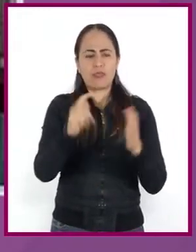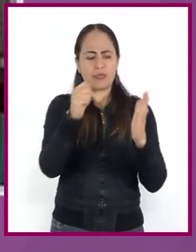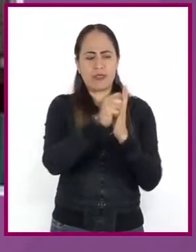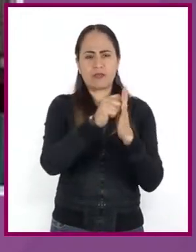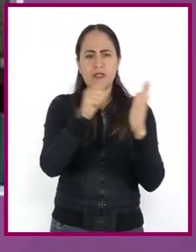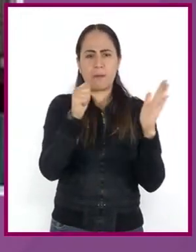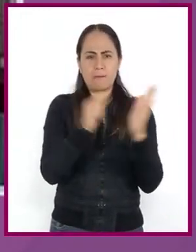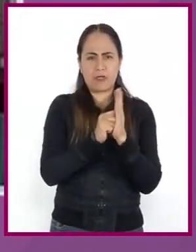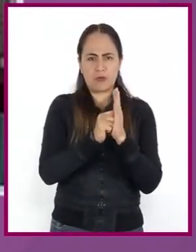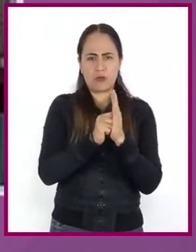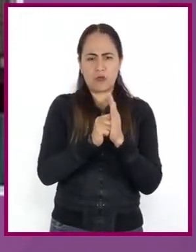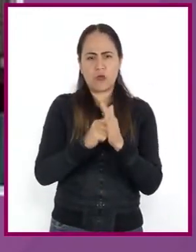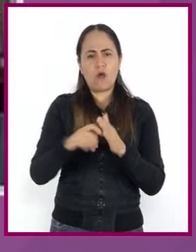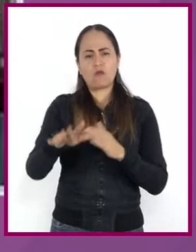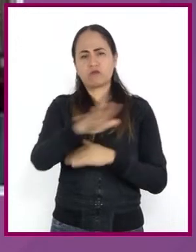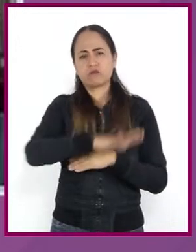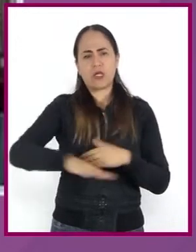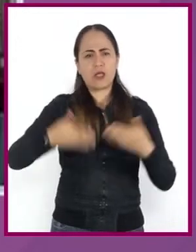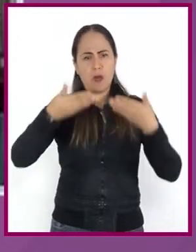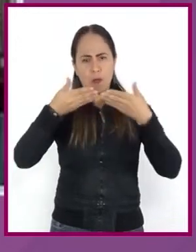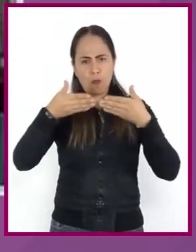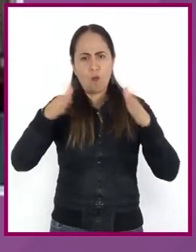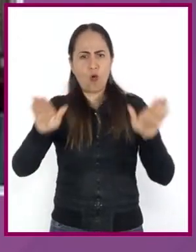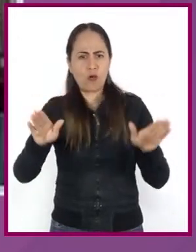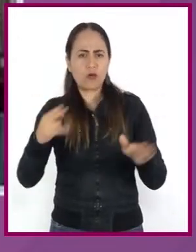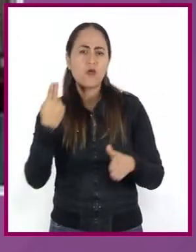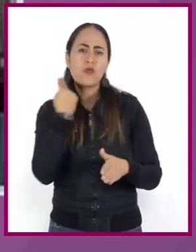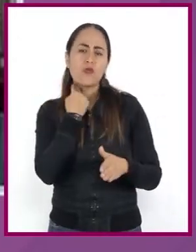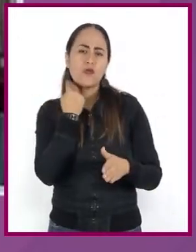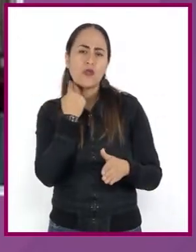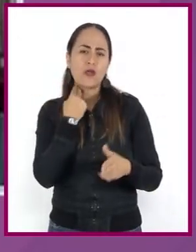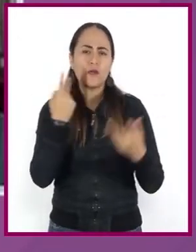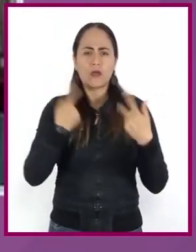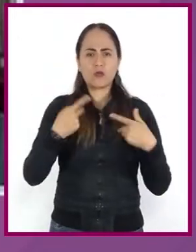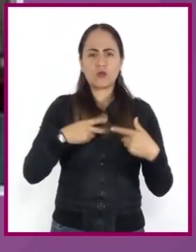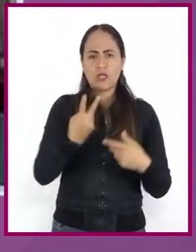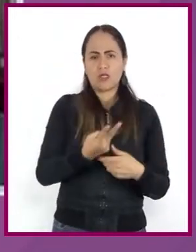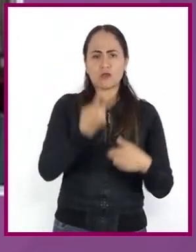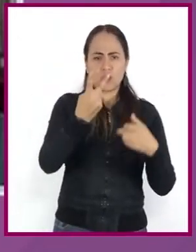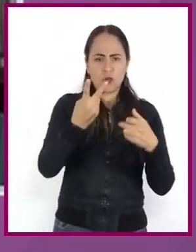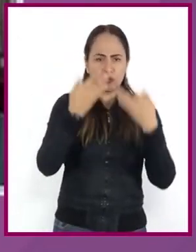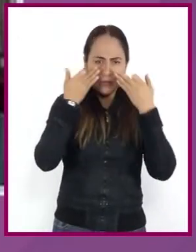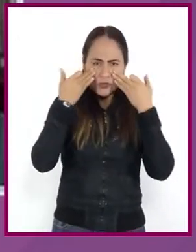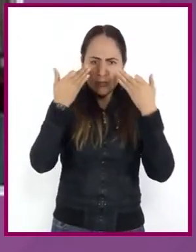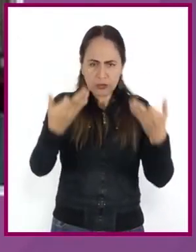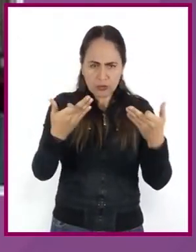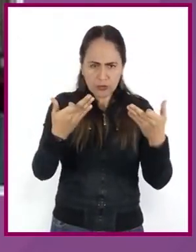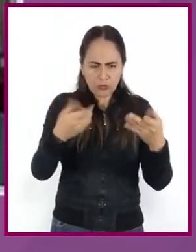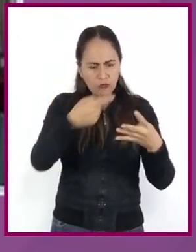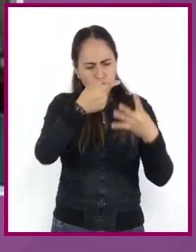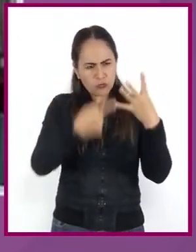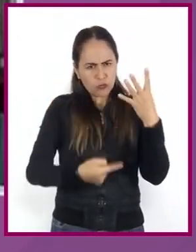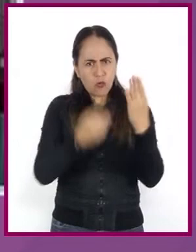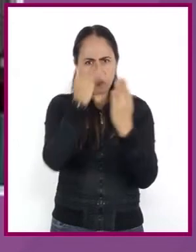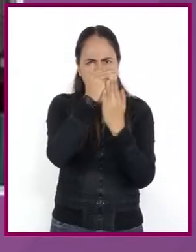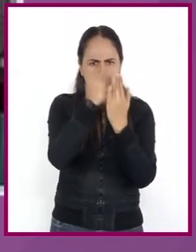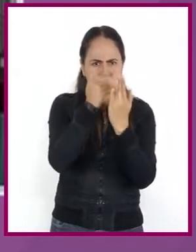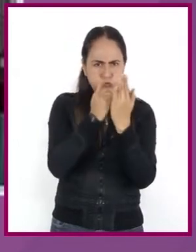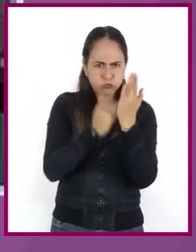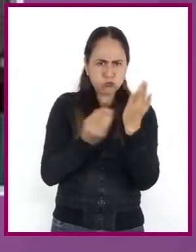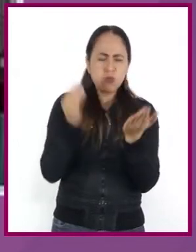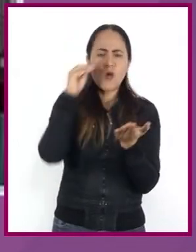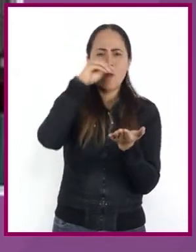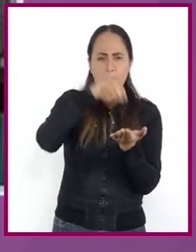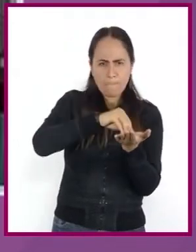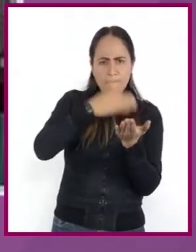testamento público abierto, firmado ante notario y dos testigos para su debida inscripción en el protocolo y el archivo notarial